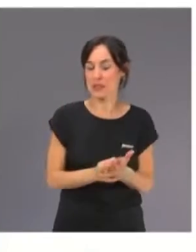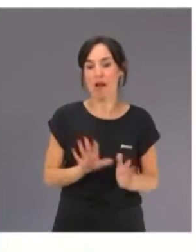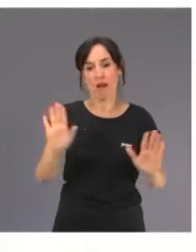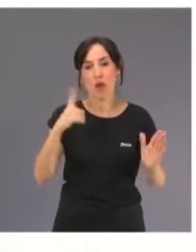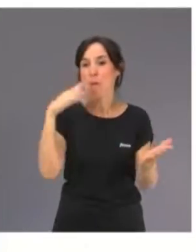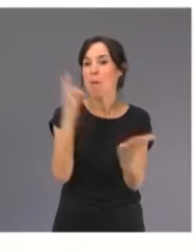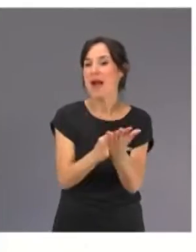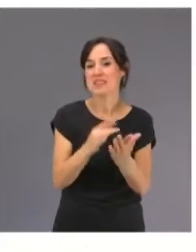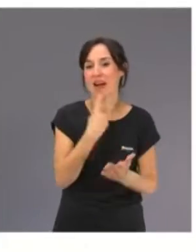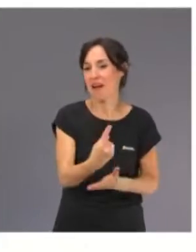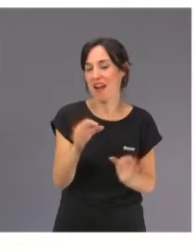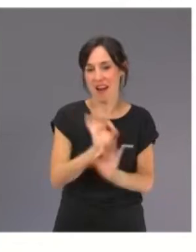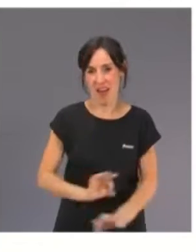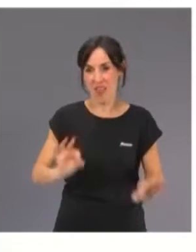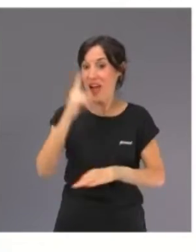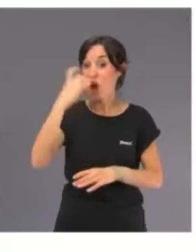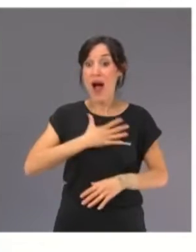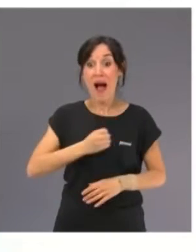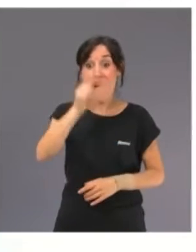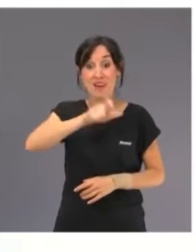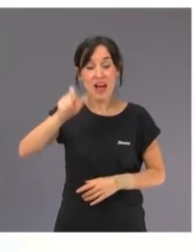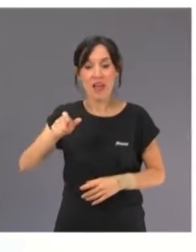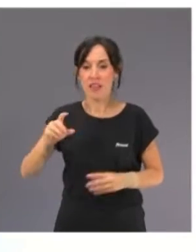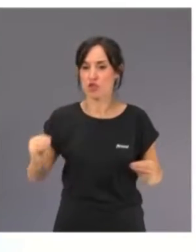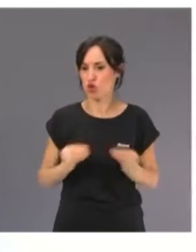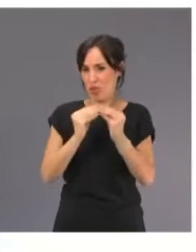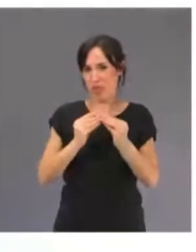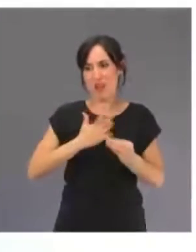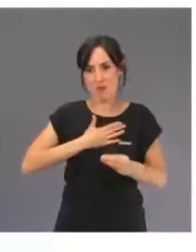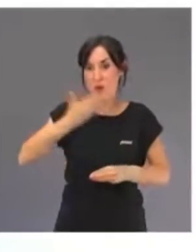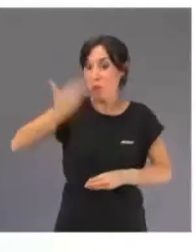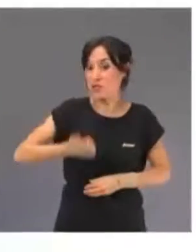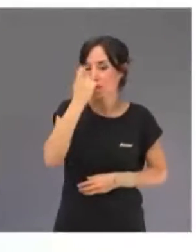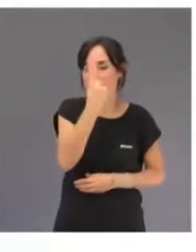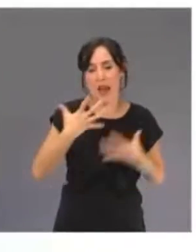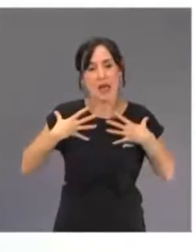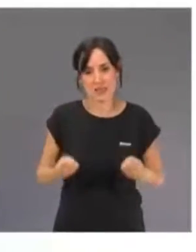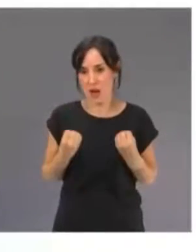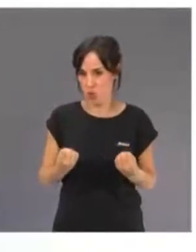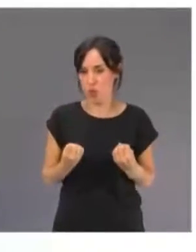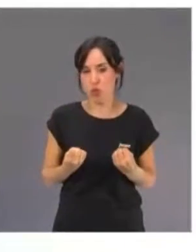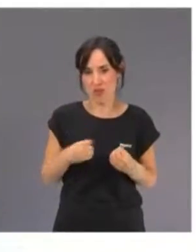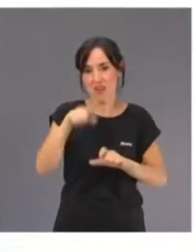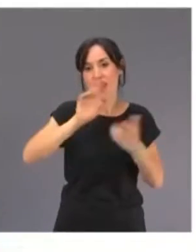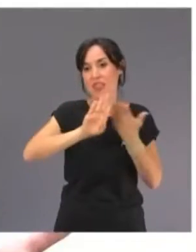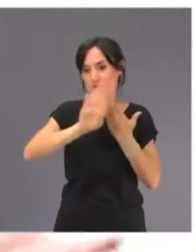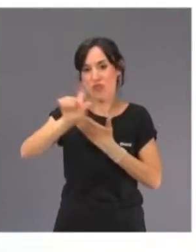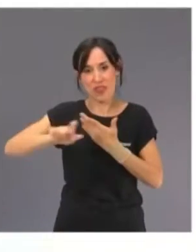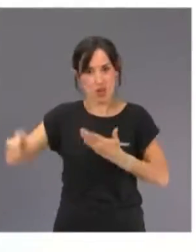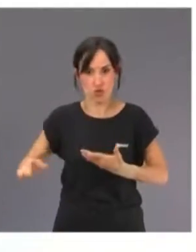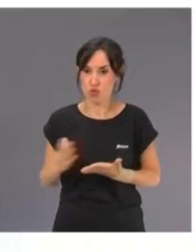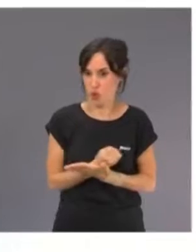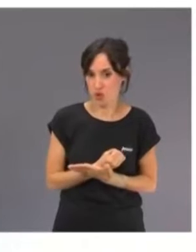de los alcaldes coincidían conmigo que lo más importante es la salud de sus convecinos. Yo creo que